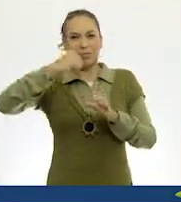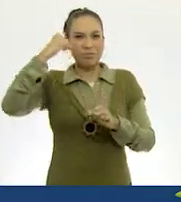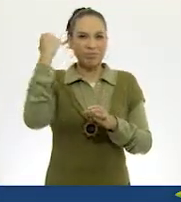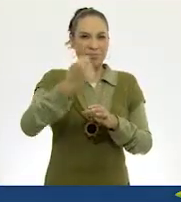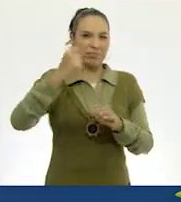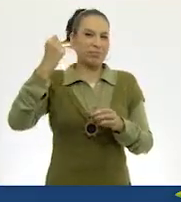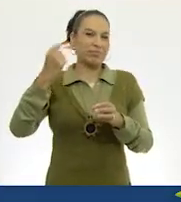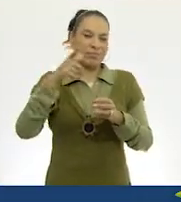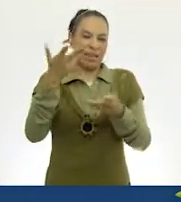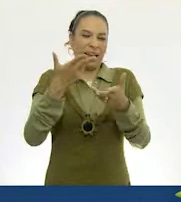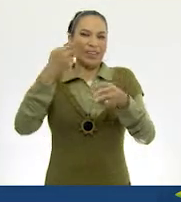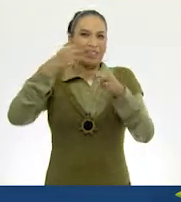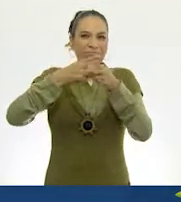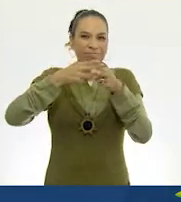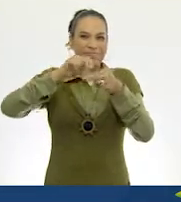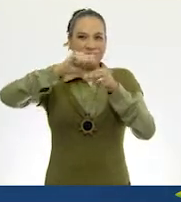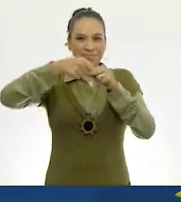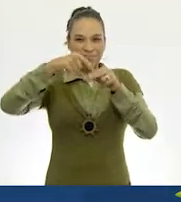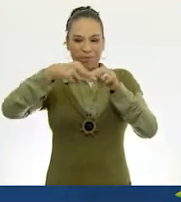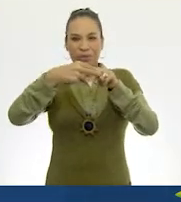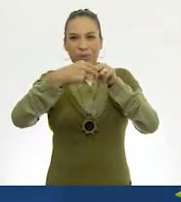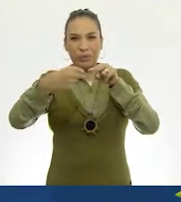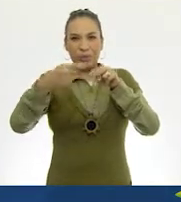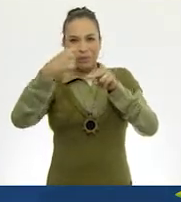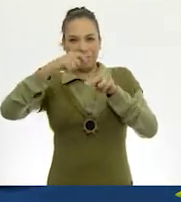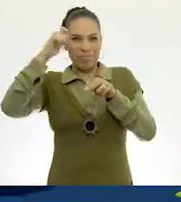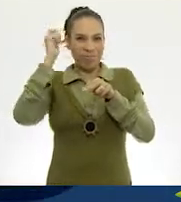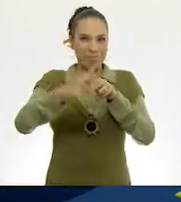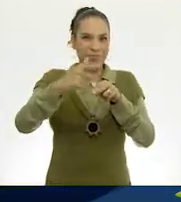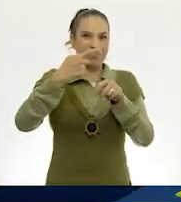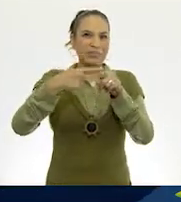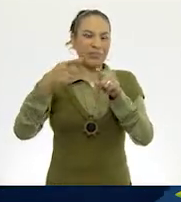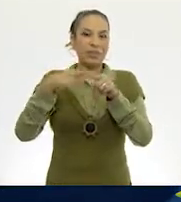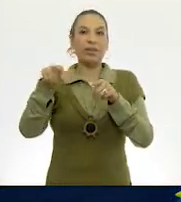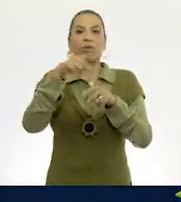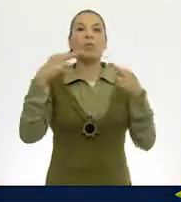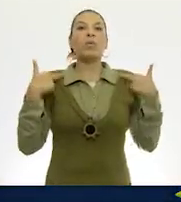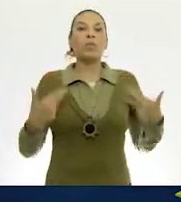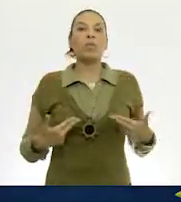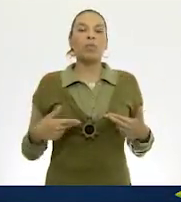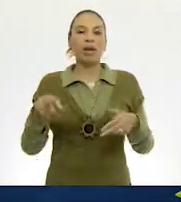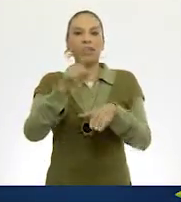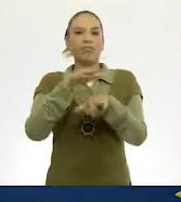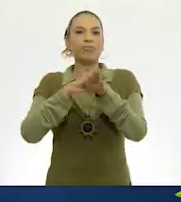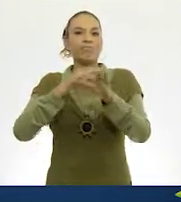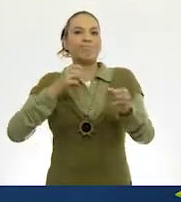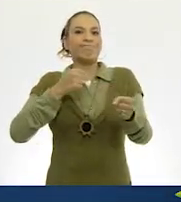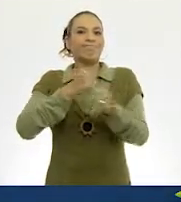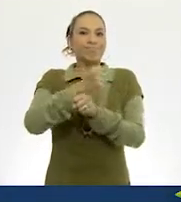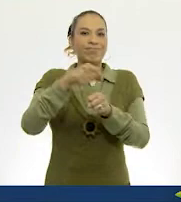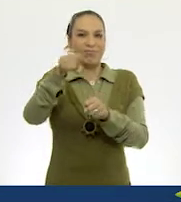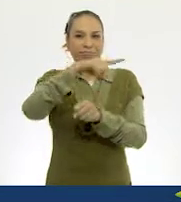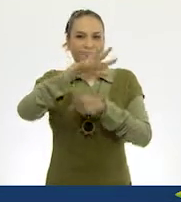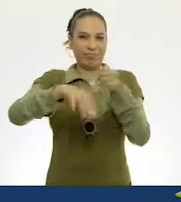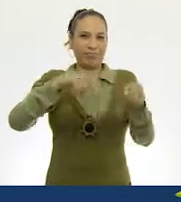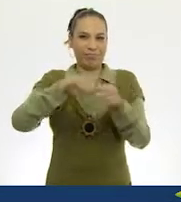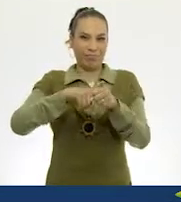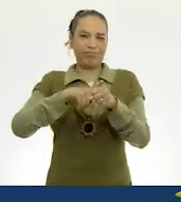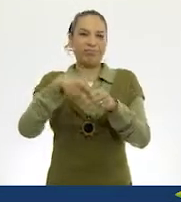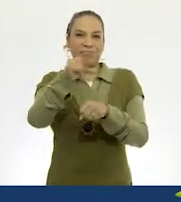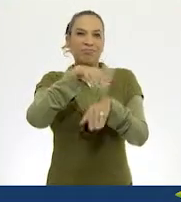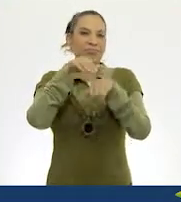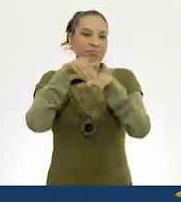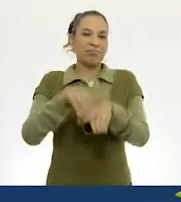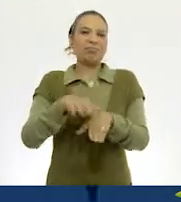que confeccionaban, como puntas de flechas y lanzas, los humanos sometieron a sus presas. Sin embargo, uno de